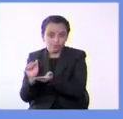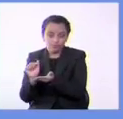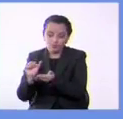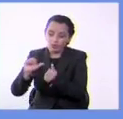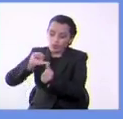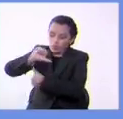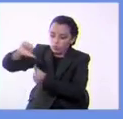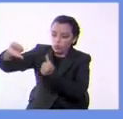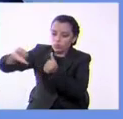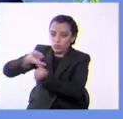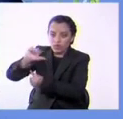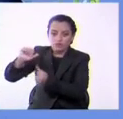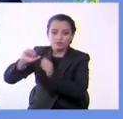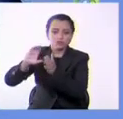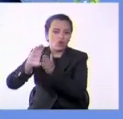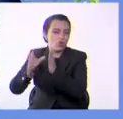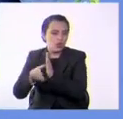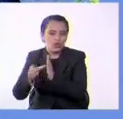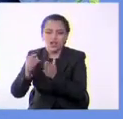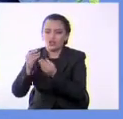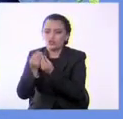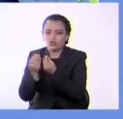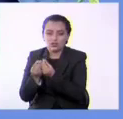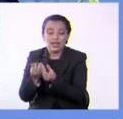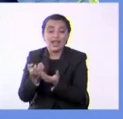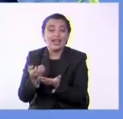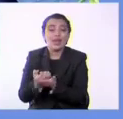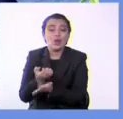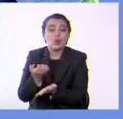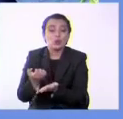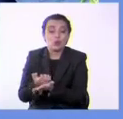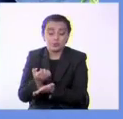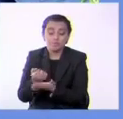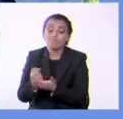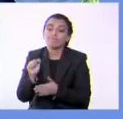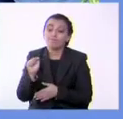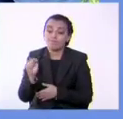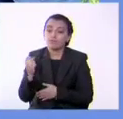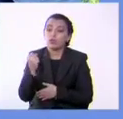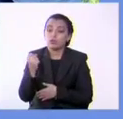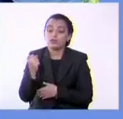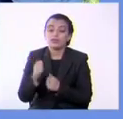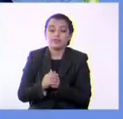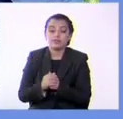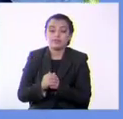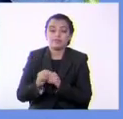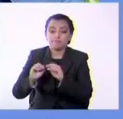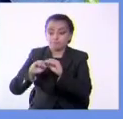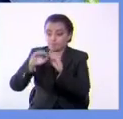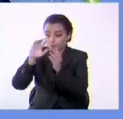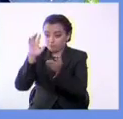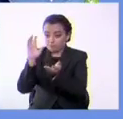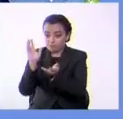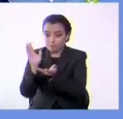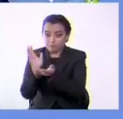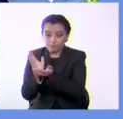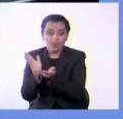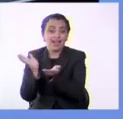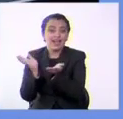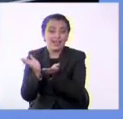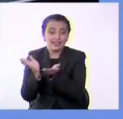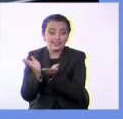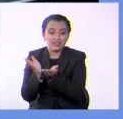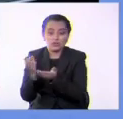sociales, culturales, pero el elemento económico también es fundamental. Y la globalización como generadora de nuevos